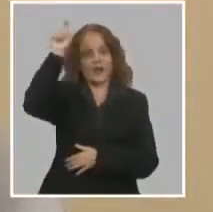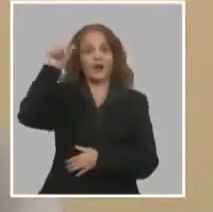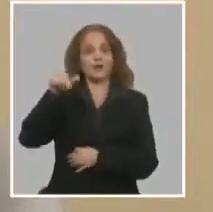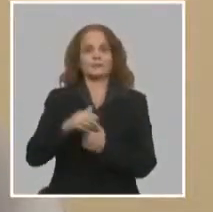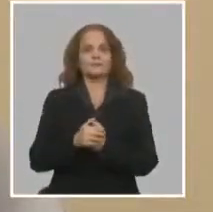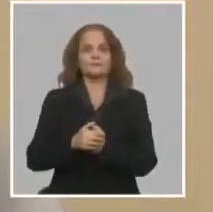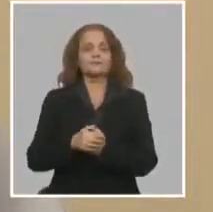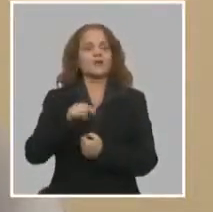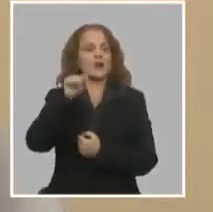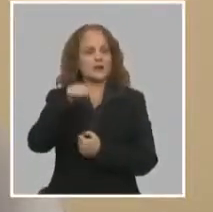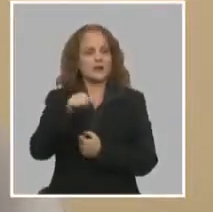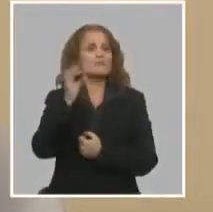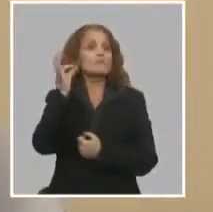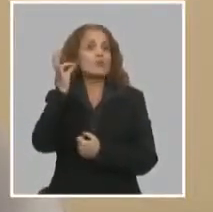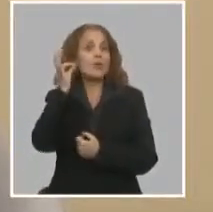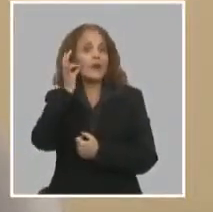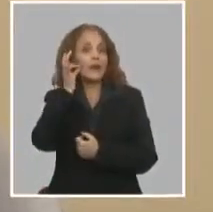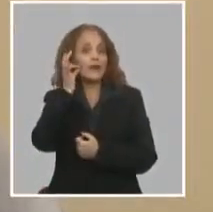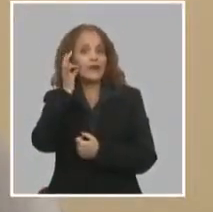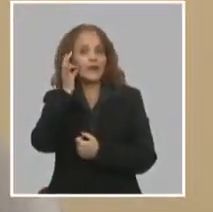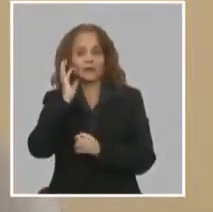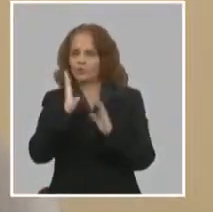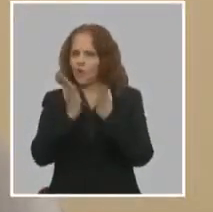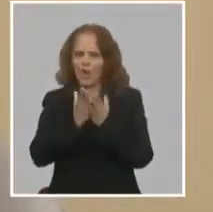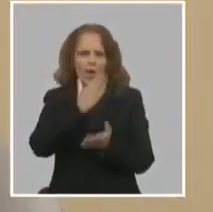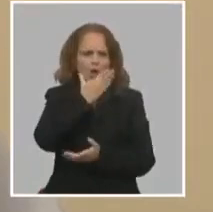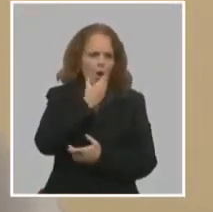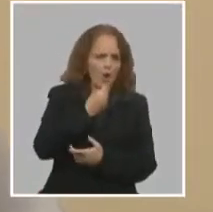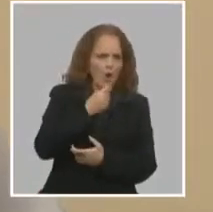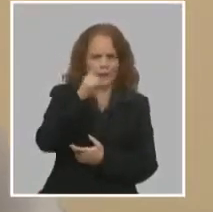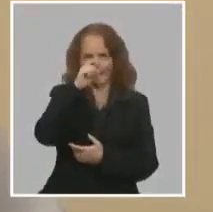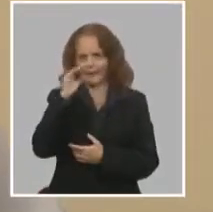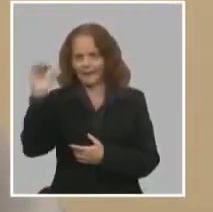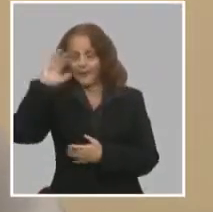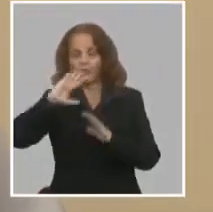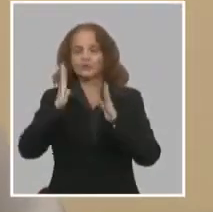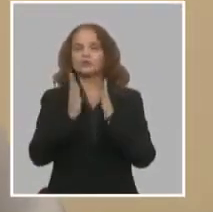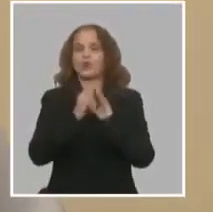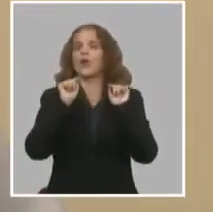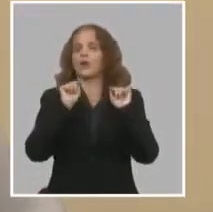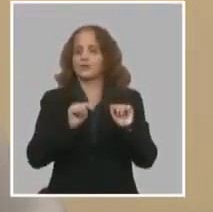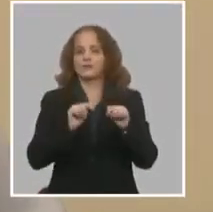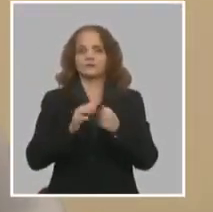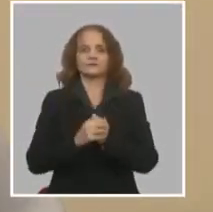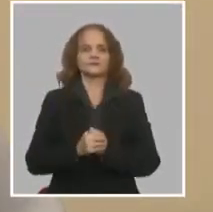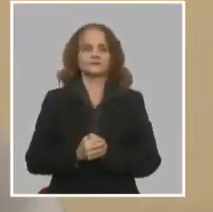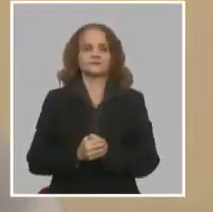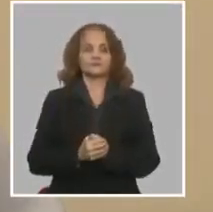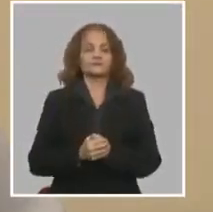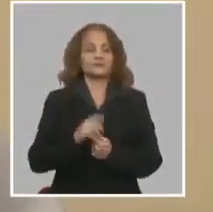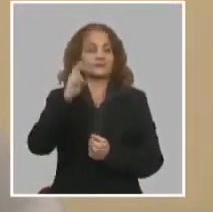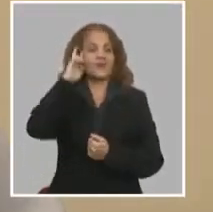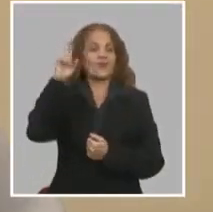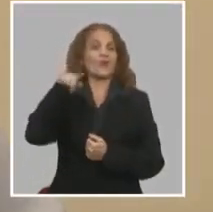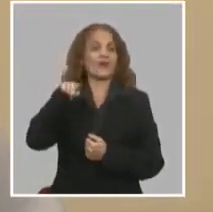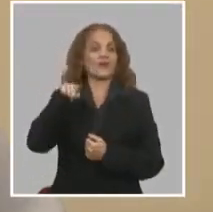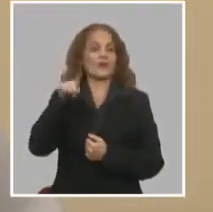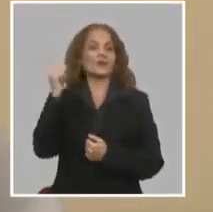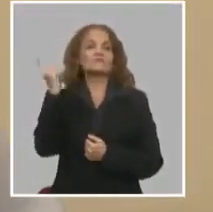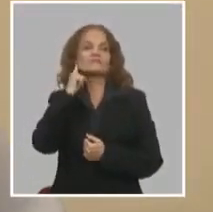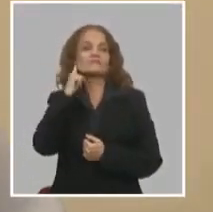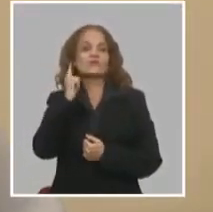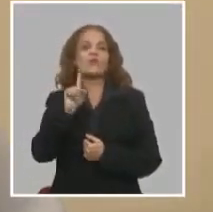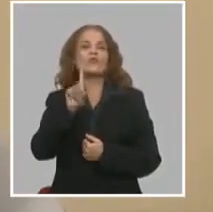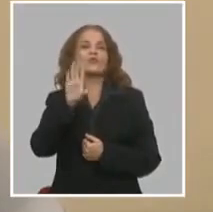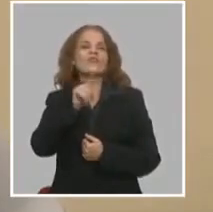las generaciones. Me recuerda una vez un comentario que escuché, cómo en Cuba todas las